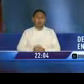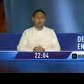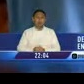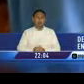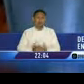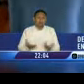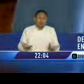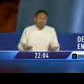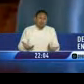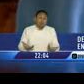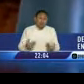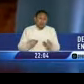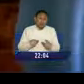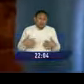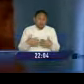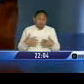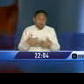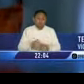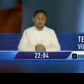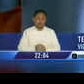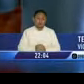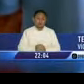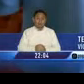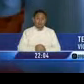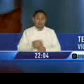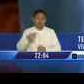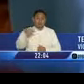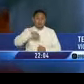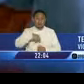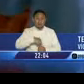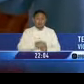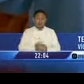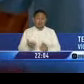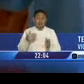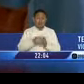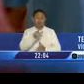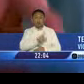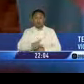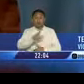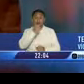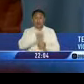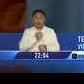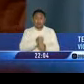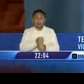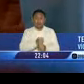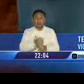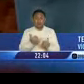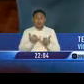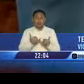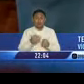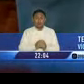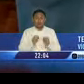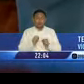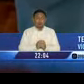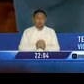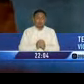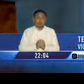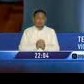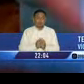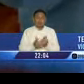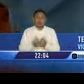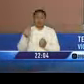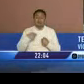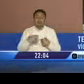porque realmente, o sea, ya yo inicio nuevamente a trabajar el día lunes y créanme que lo que quiero es irme.